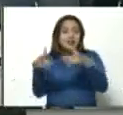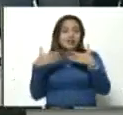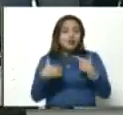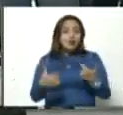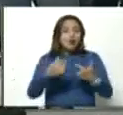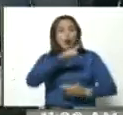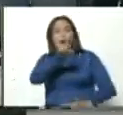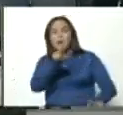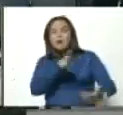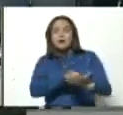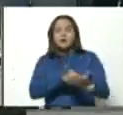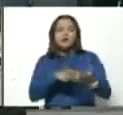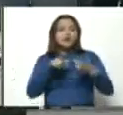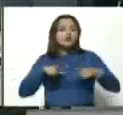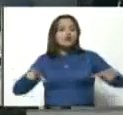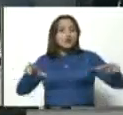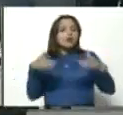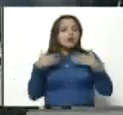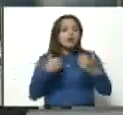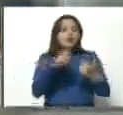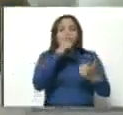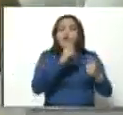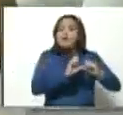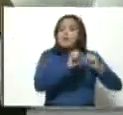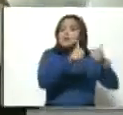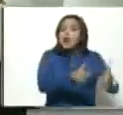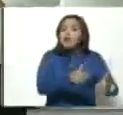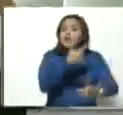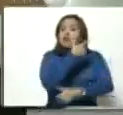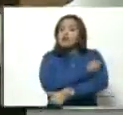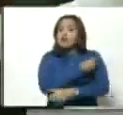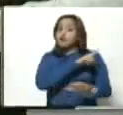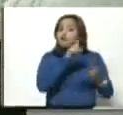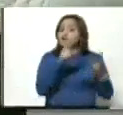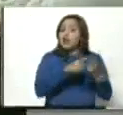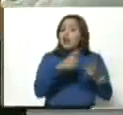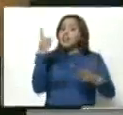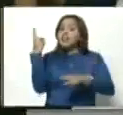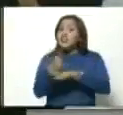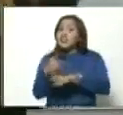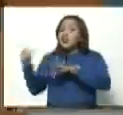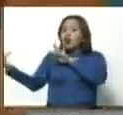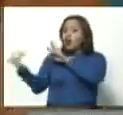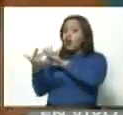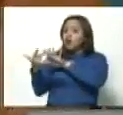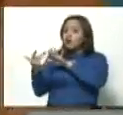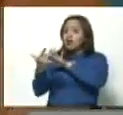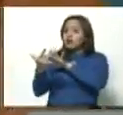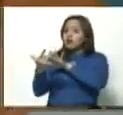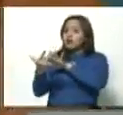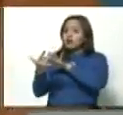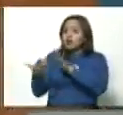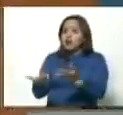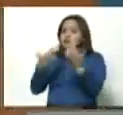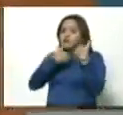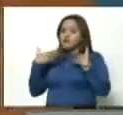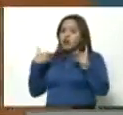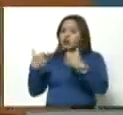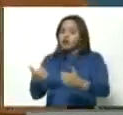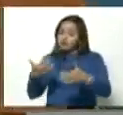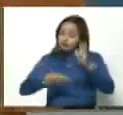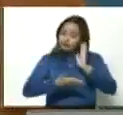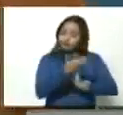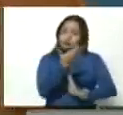centros de salud. Centro de salud que no haya iniciado la vacunación, debe inmediatamente contactar las autoridades competentes para que aplique